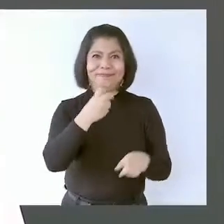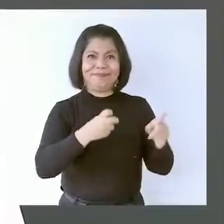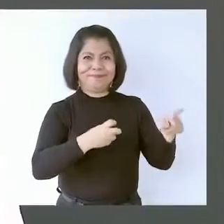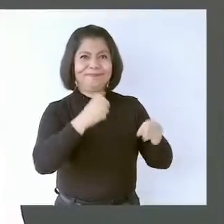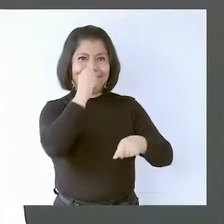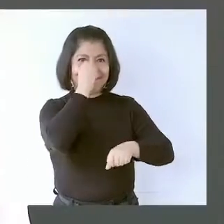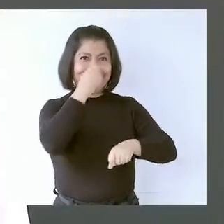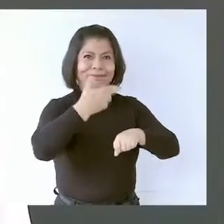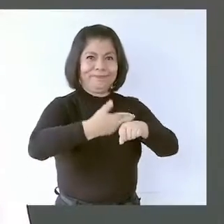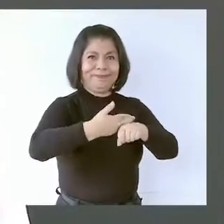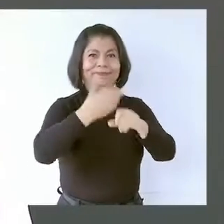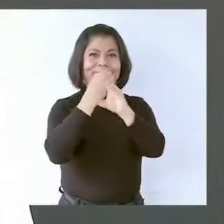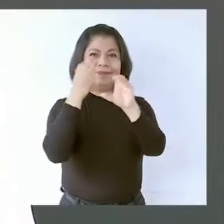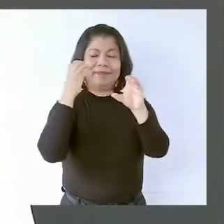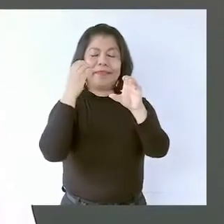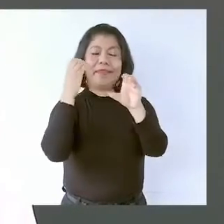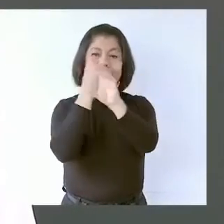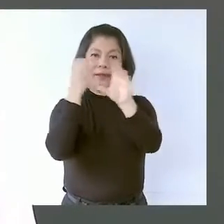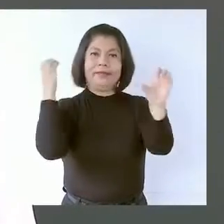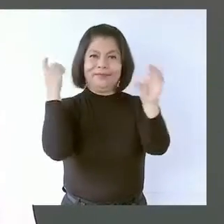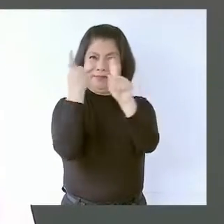y Transporte. También